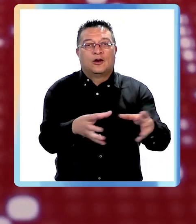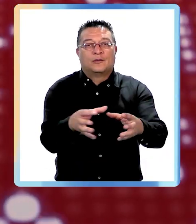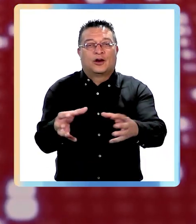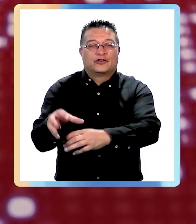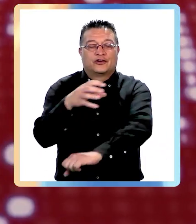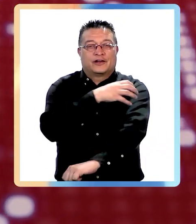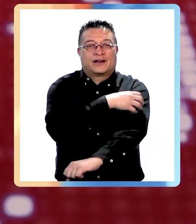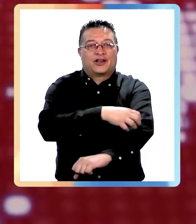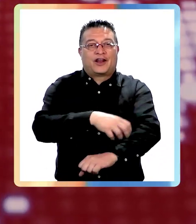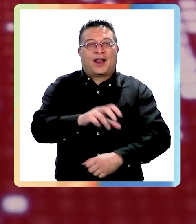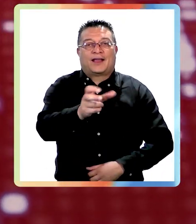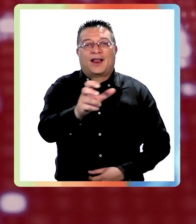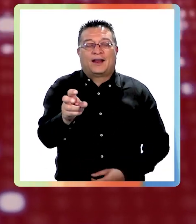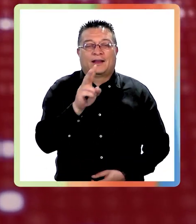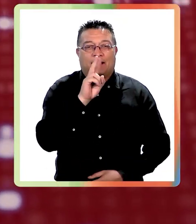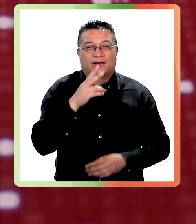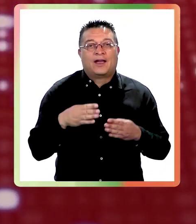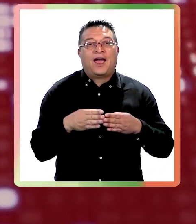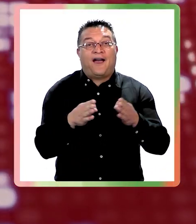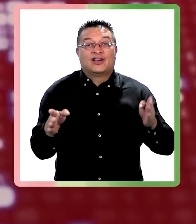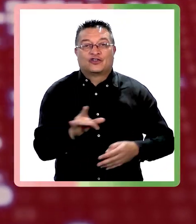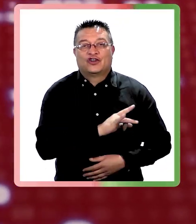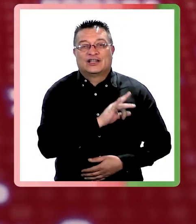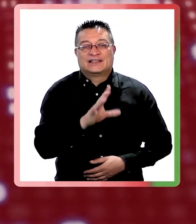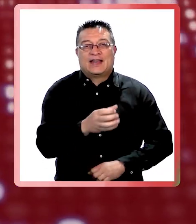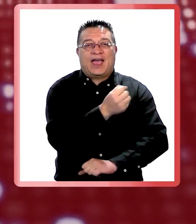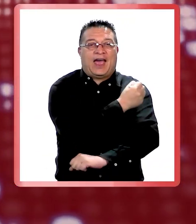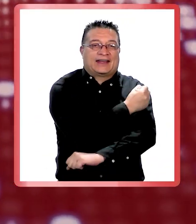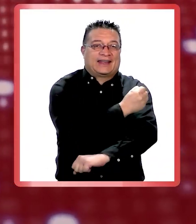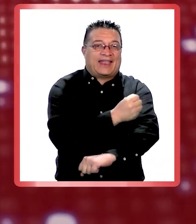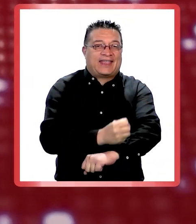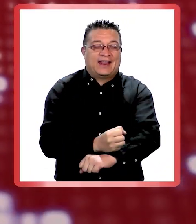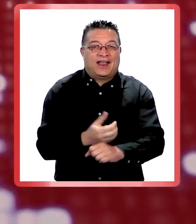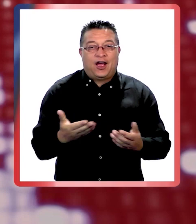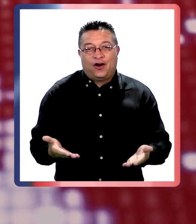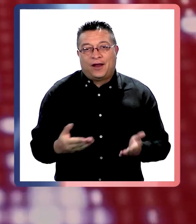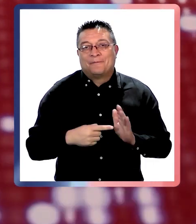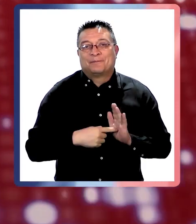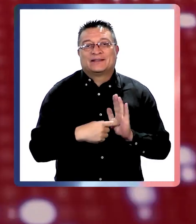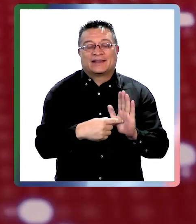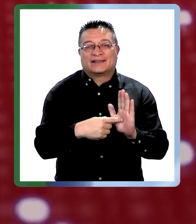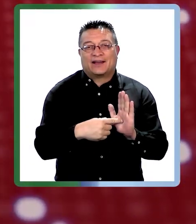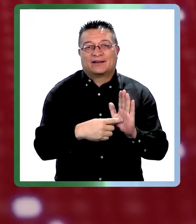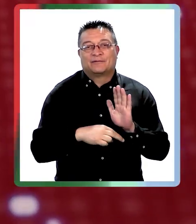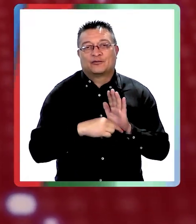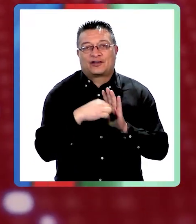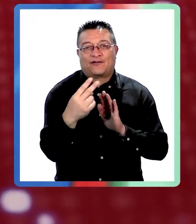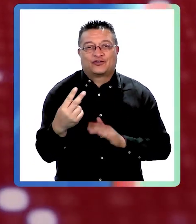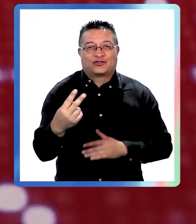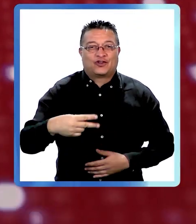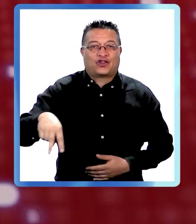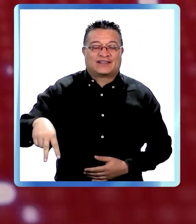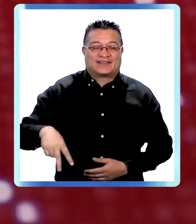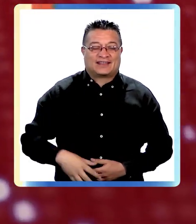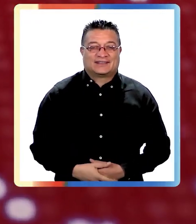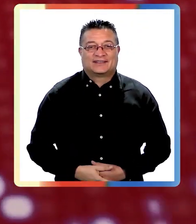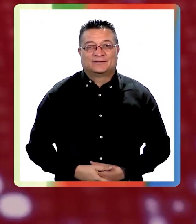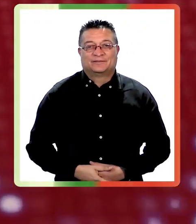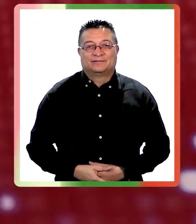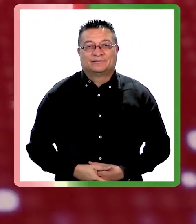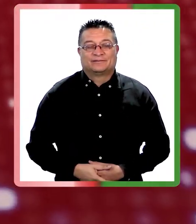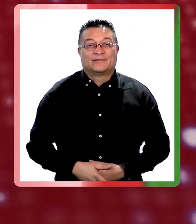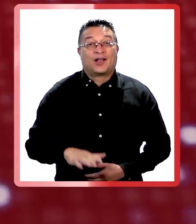Asociación Regional de Canales de Televisión de Señal Abierta de Chile, Arcatel, presenta Portavoz